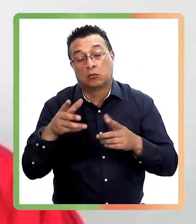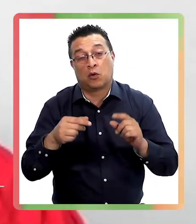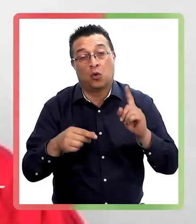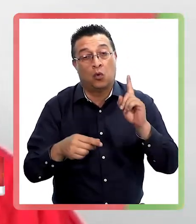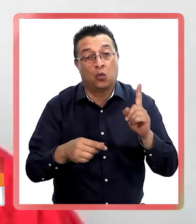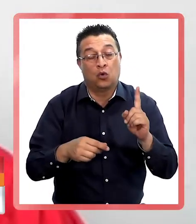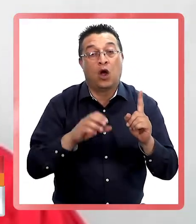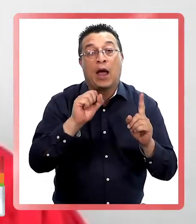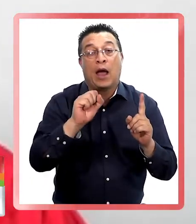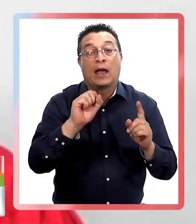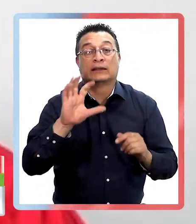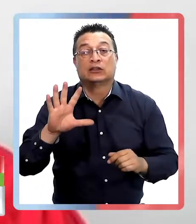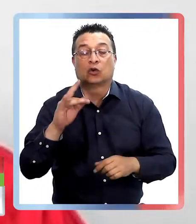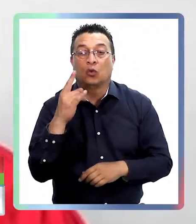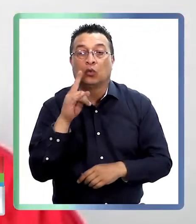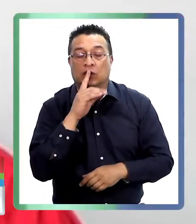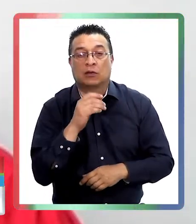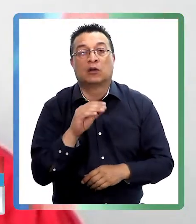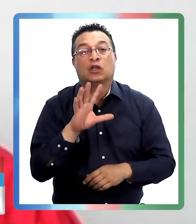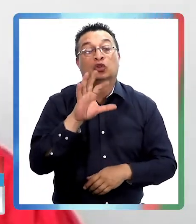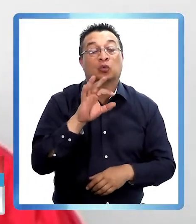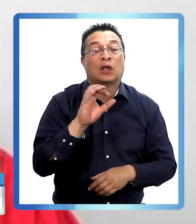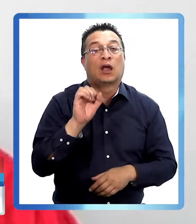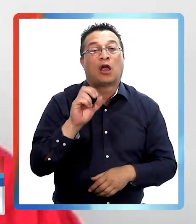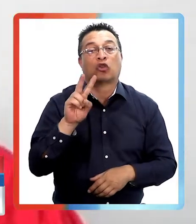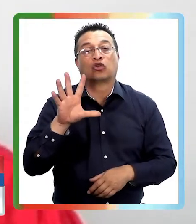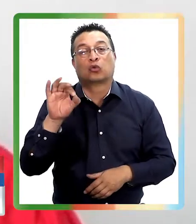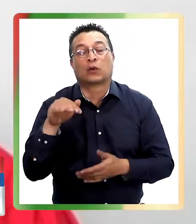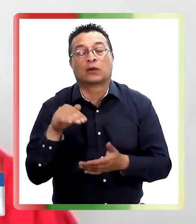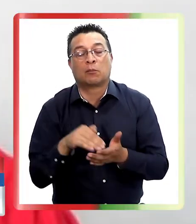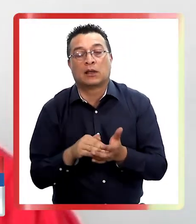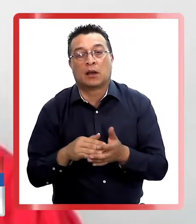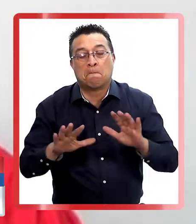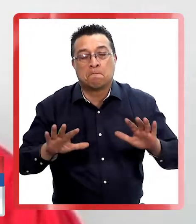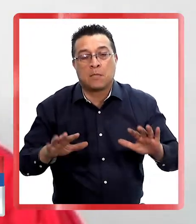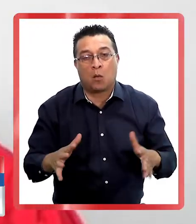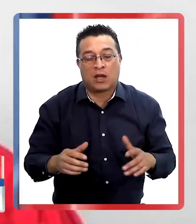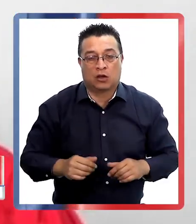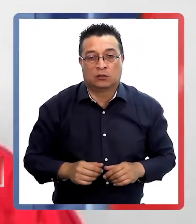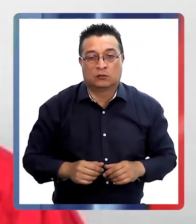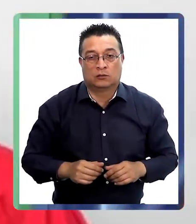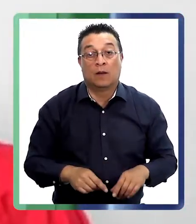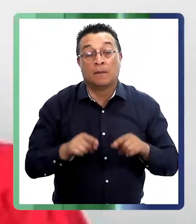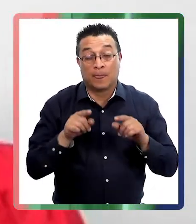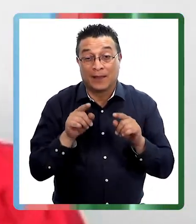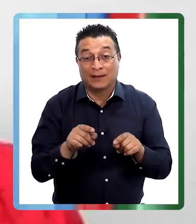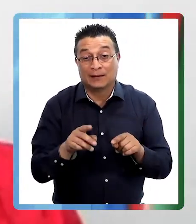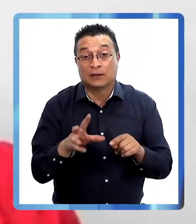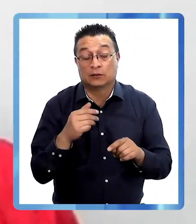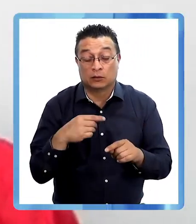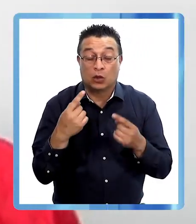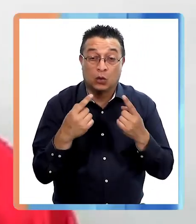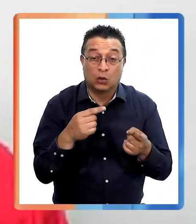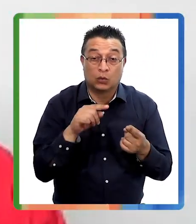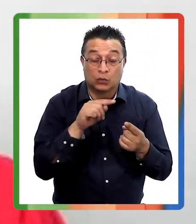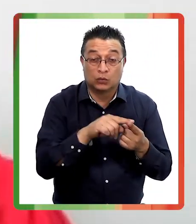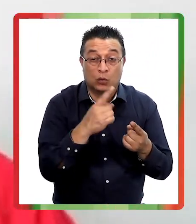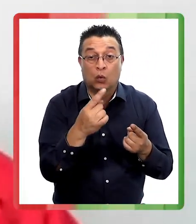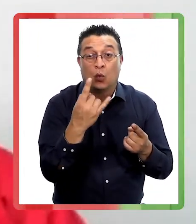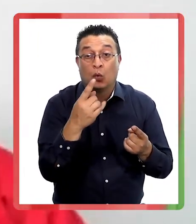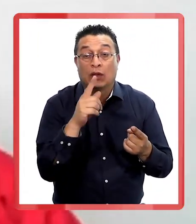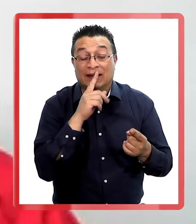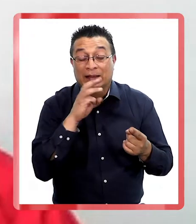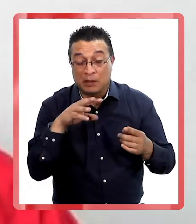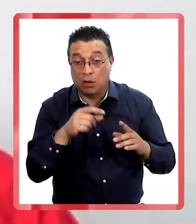entre 1 y 5 UTM, o sea, entre 50 y 250 mil pesos aproximadamente. y entre 1 y 20